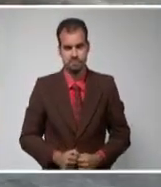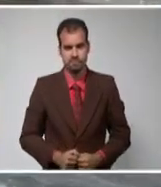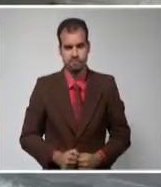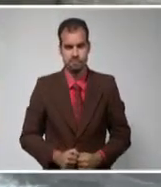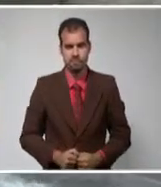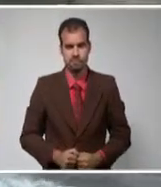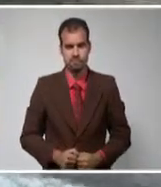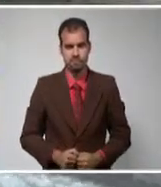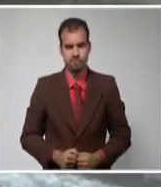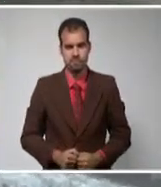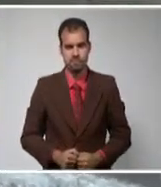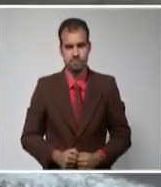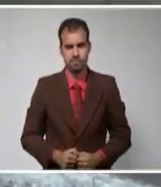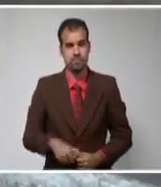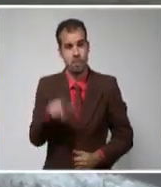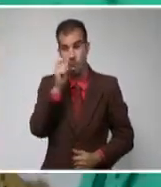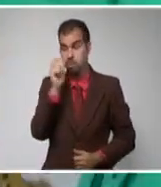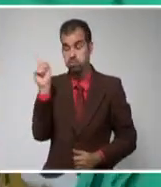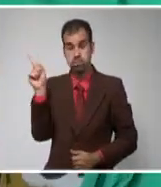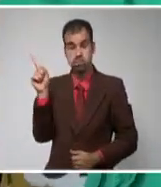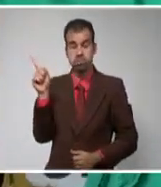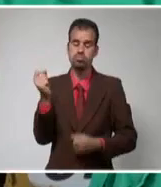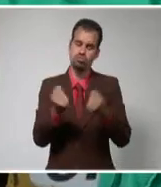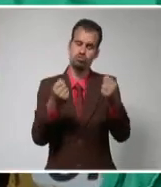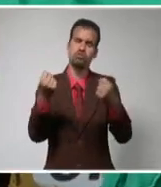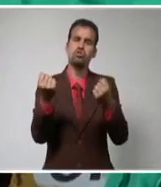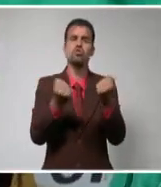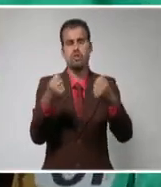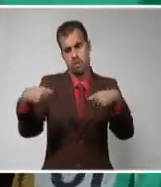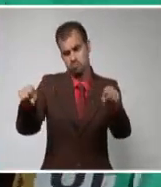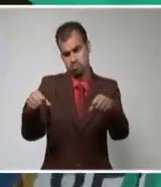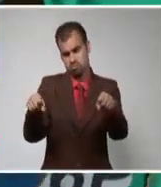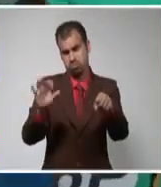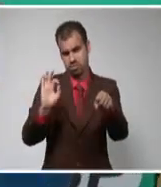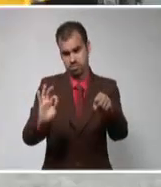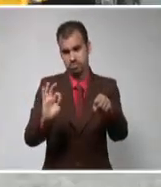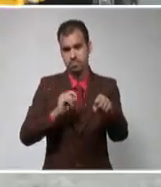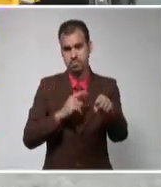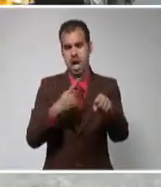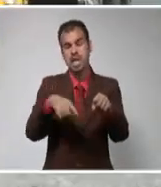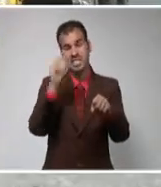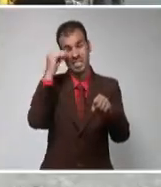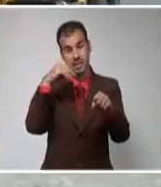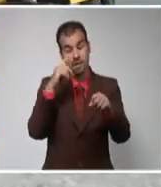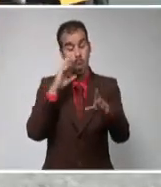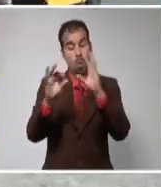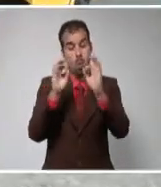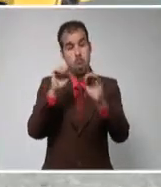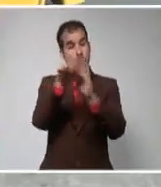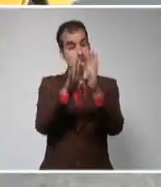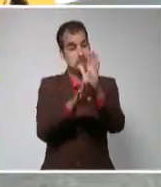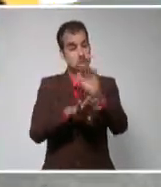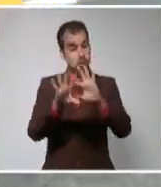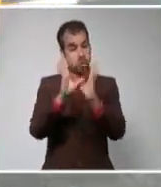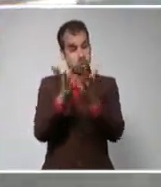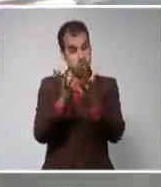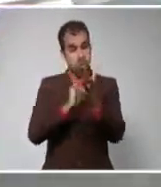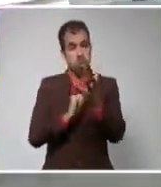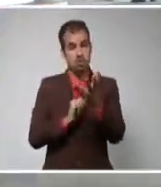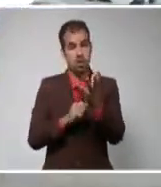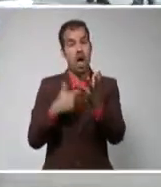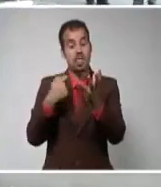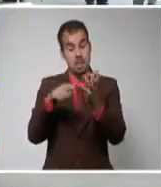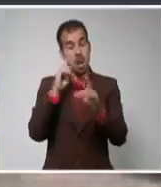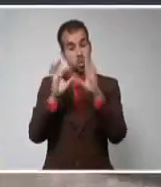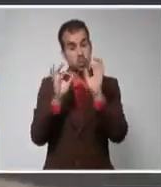Para Larry Guevara, chofer de la moto triciclo 524, sabe que en el estricto protocolo de las normas de bioseguridad se encuentra la mayor